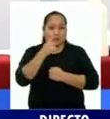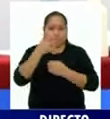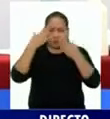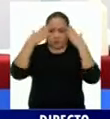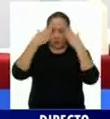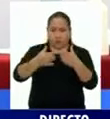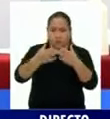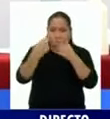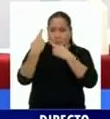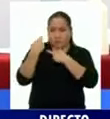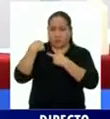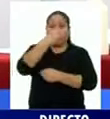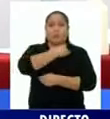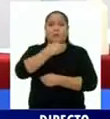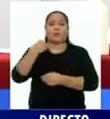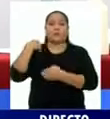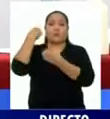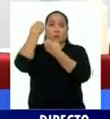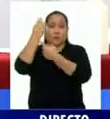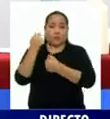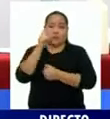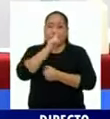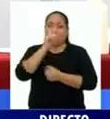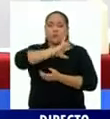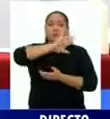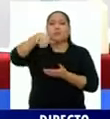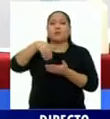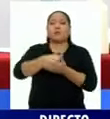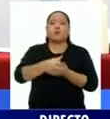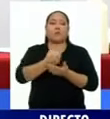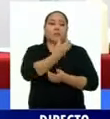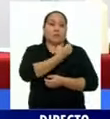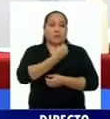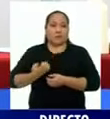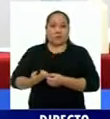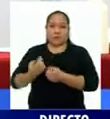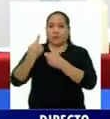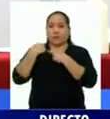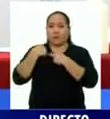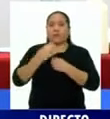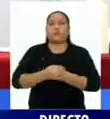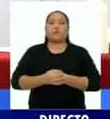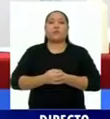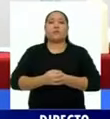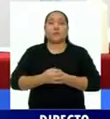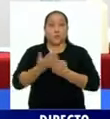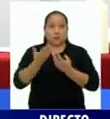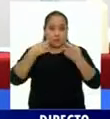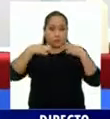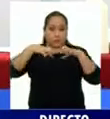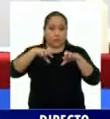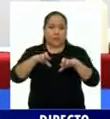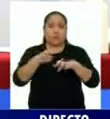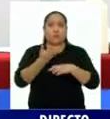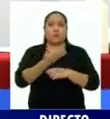Ministerio de Economía y Finanzas, sino compete a todo el gobierno, a toda la administración. Déjenme entonces